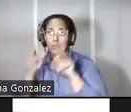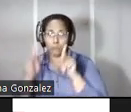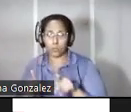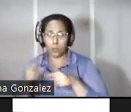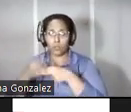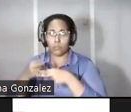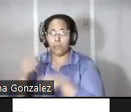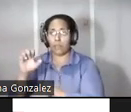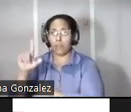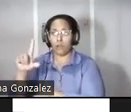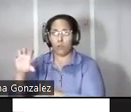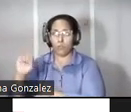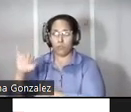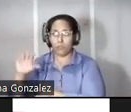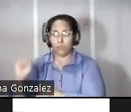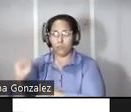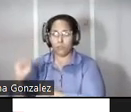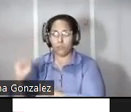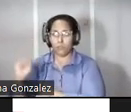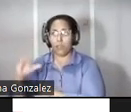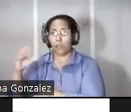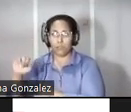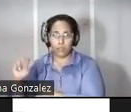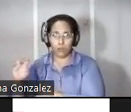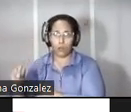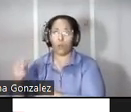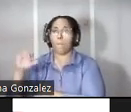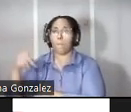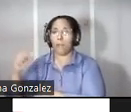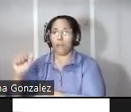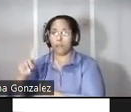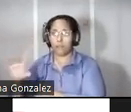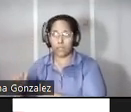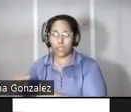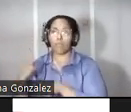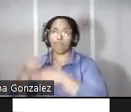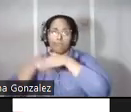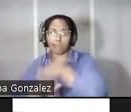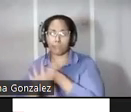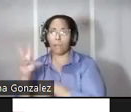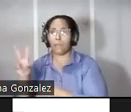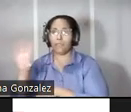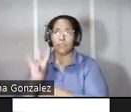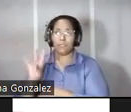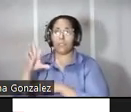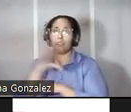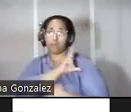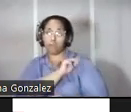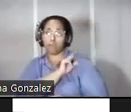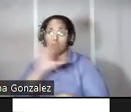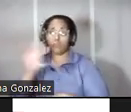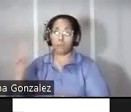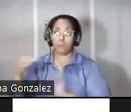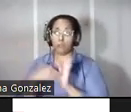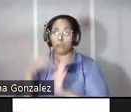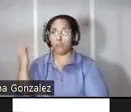llamada Eloísa Casiano Padilla. Eloísa Casiano Padilla nació el 27 de noviembre de